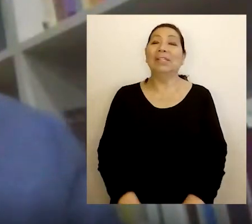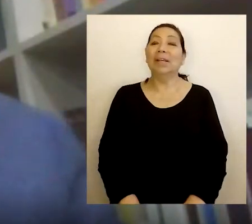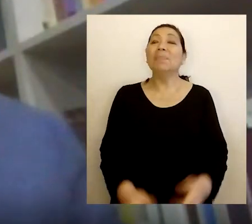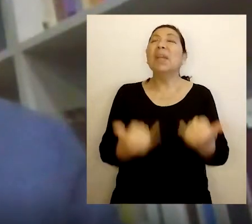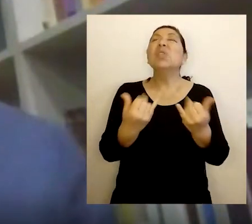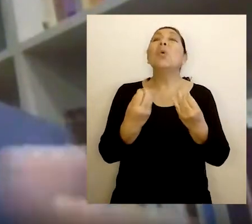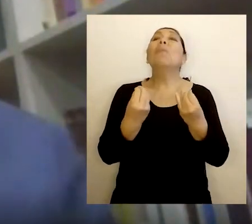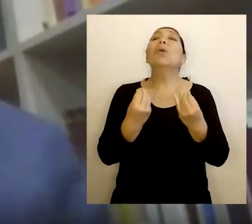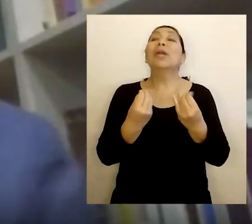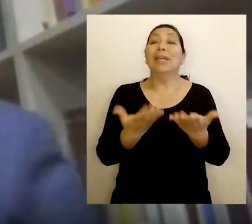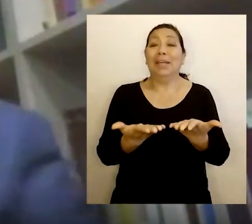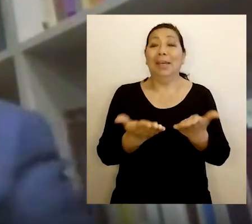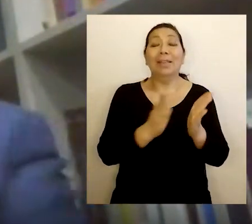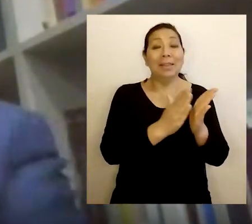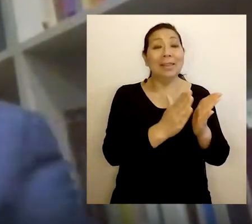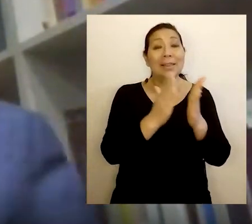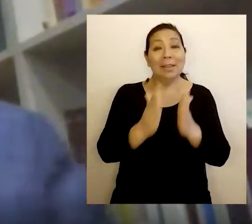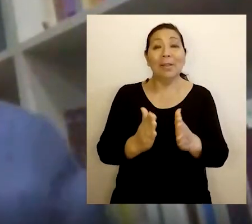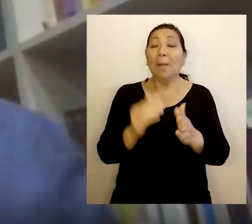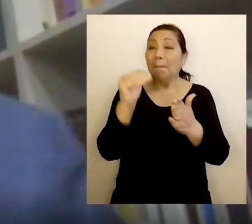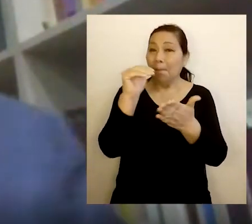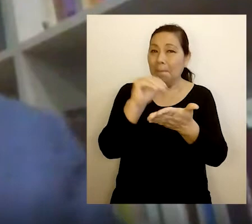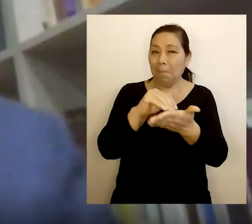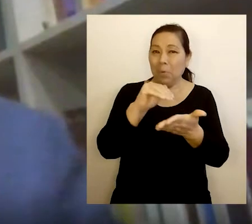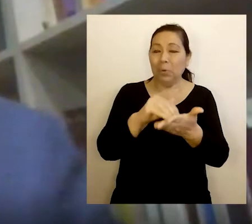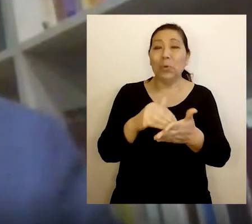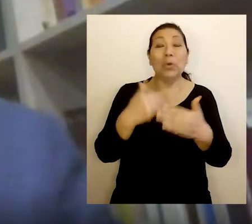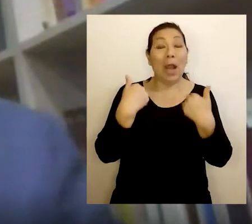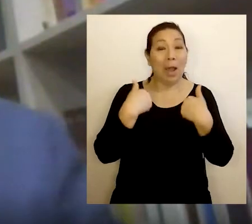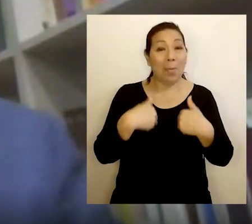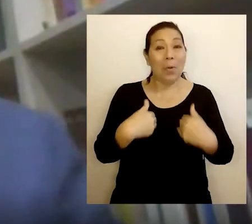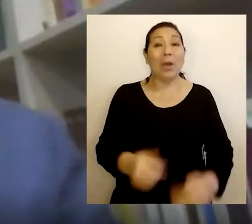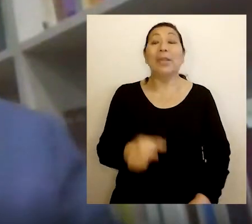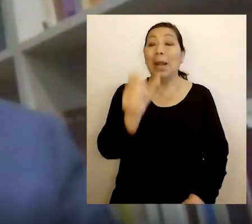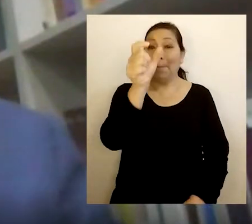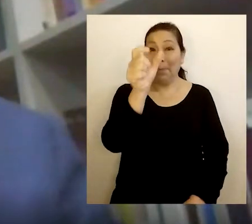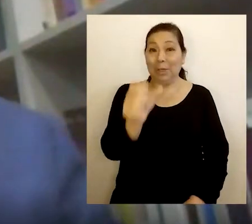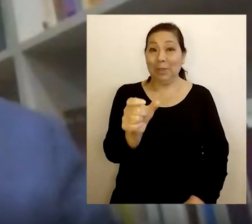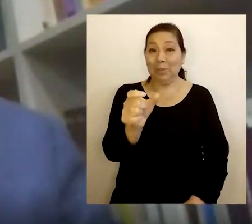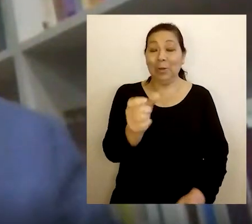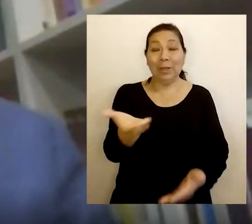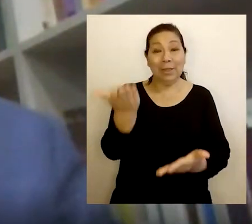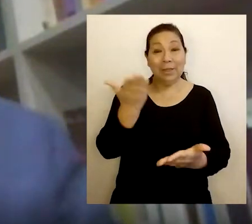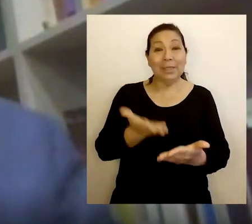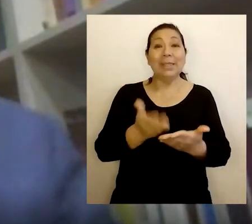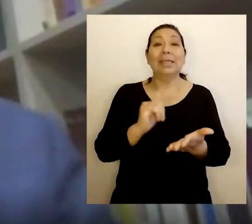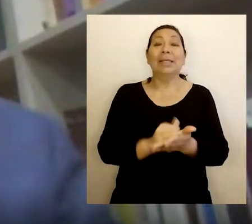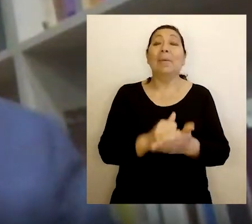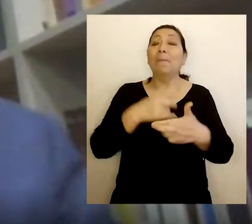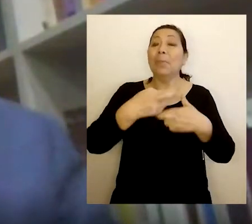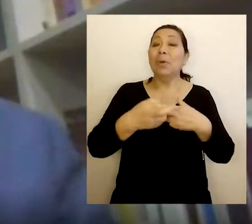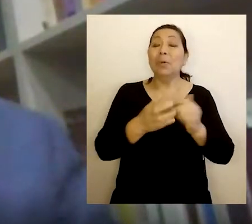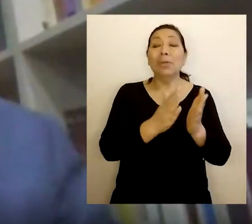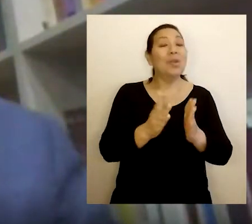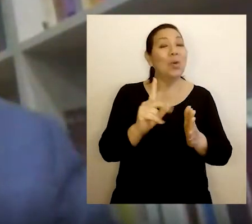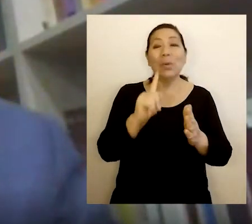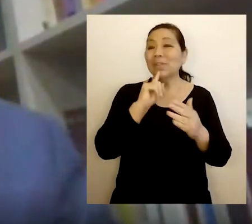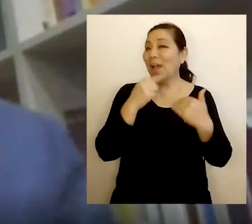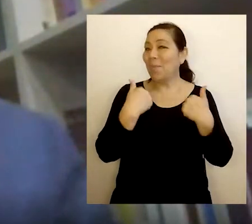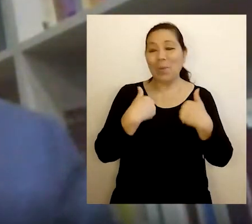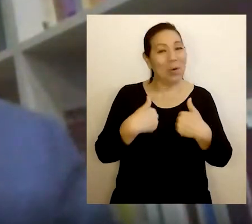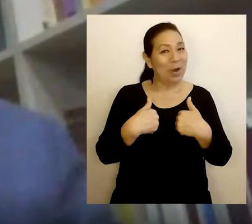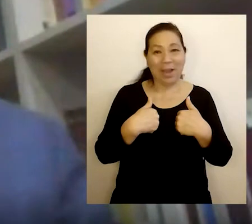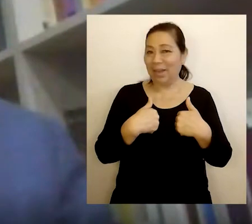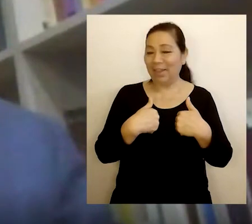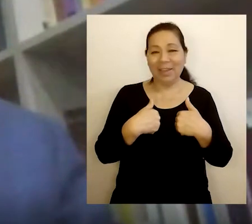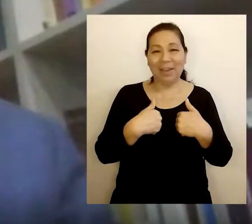esto por qué? Dejando de lado el punto de que el abogado o la persona que lo asistió técnicamente en el proceso ordinario no era abogado,